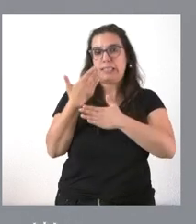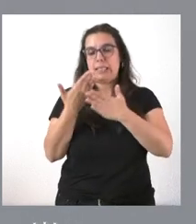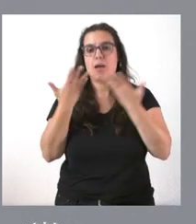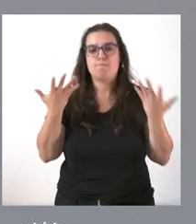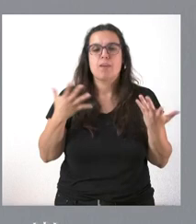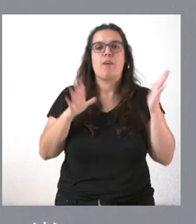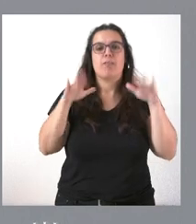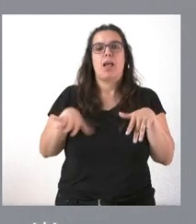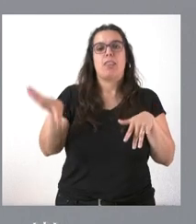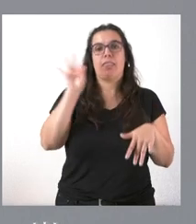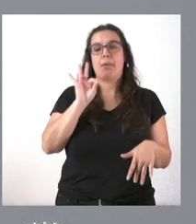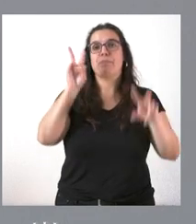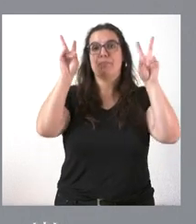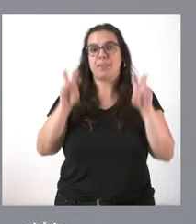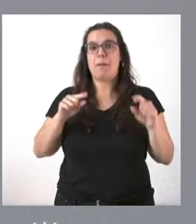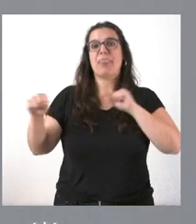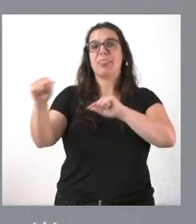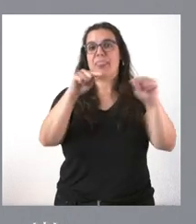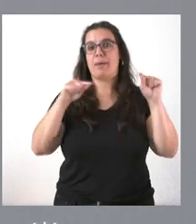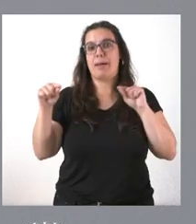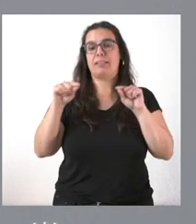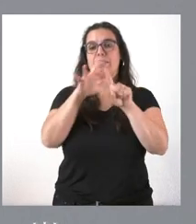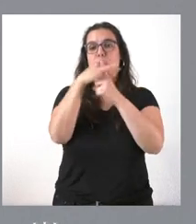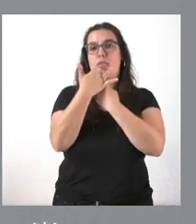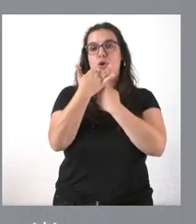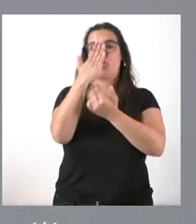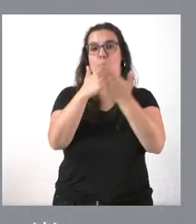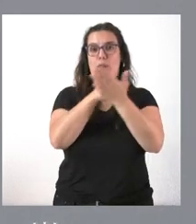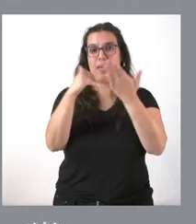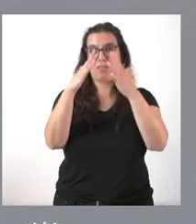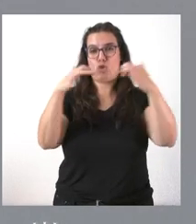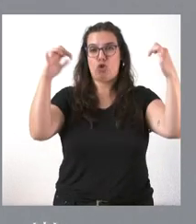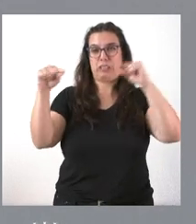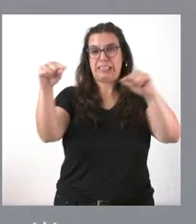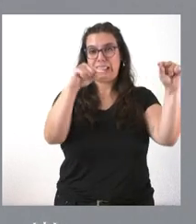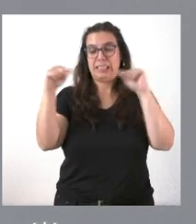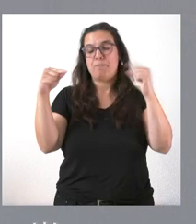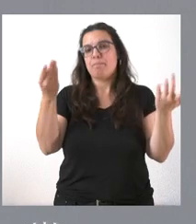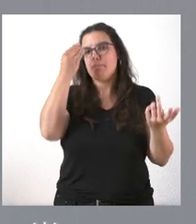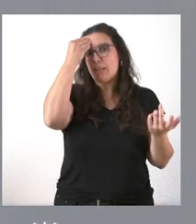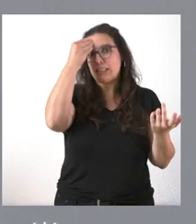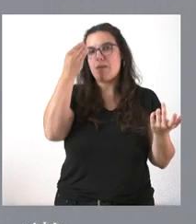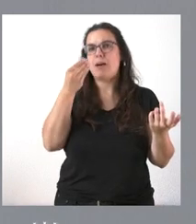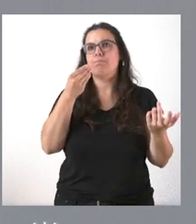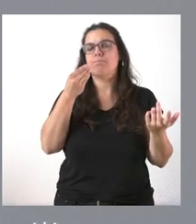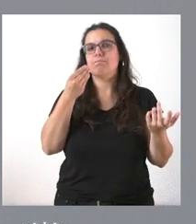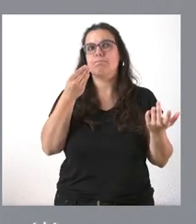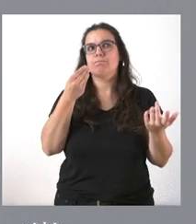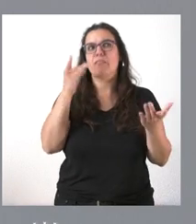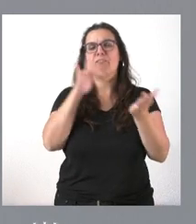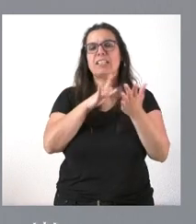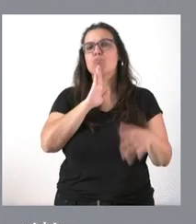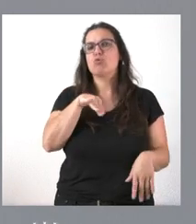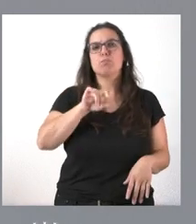Pues en torno al debate del estado de la comunidad se planteaba el momento más adecuado teniendo